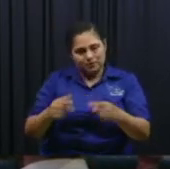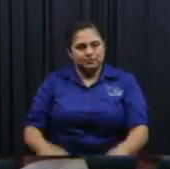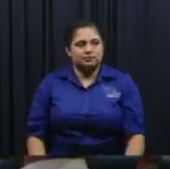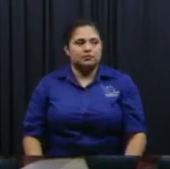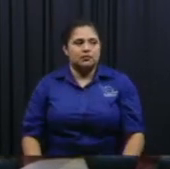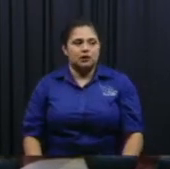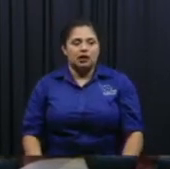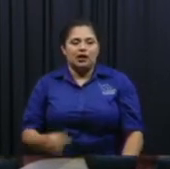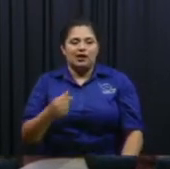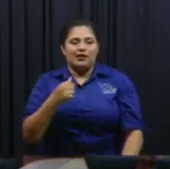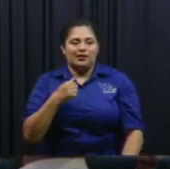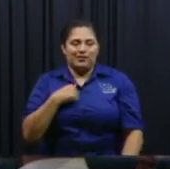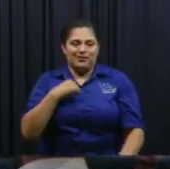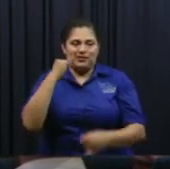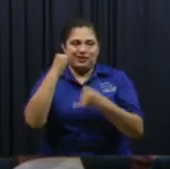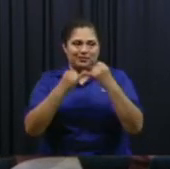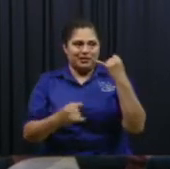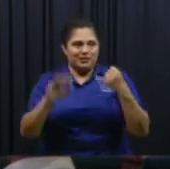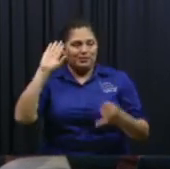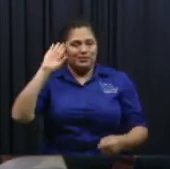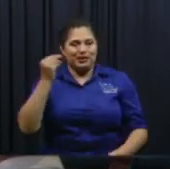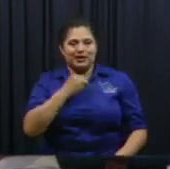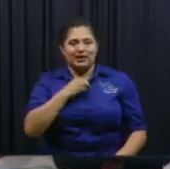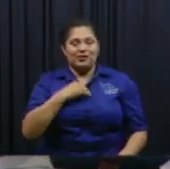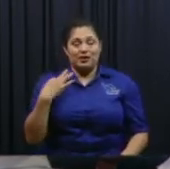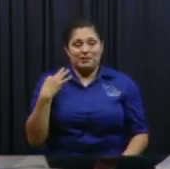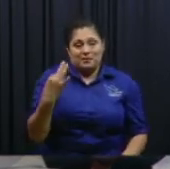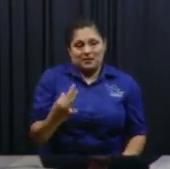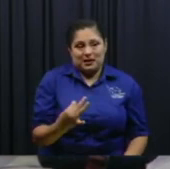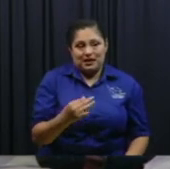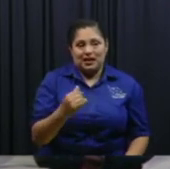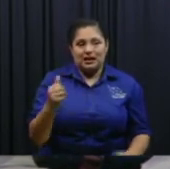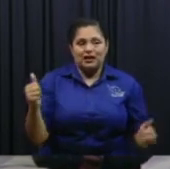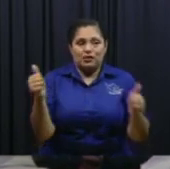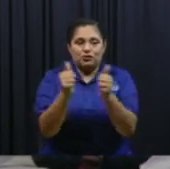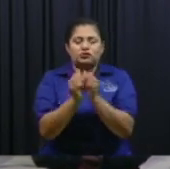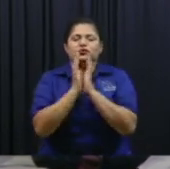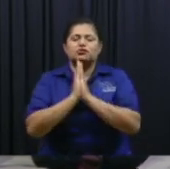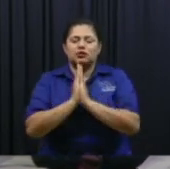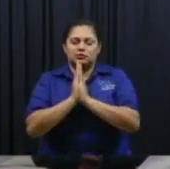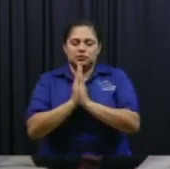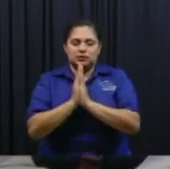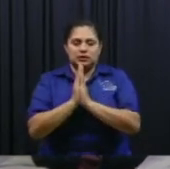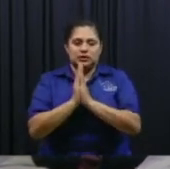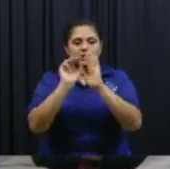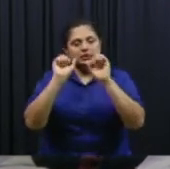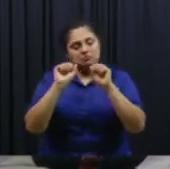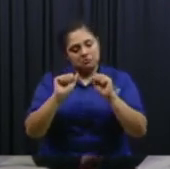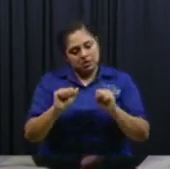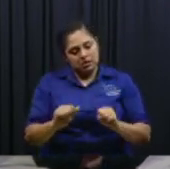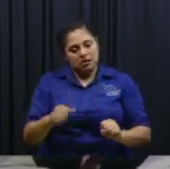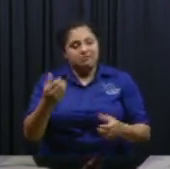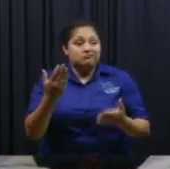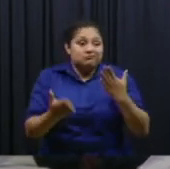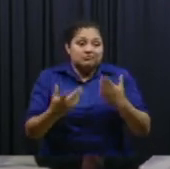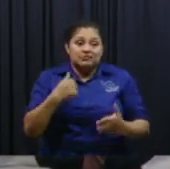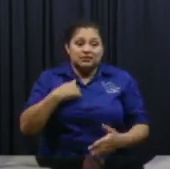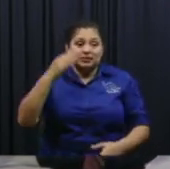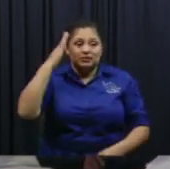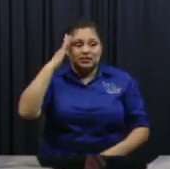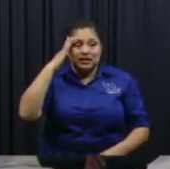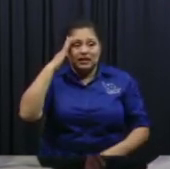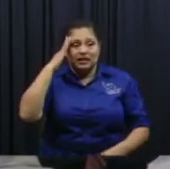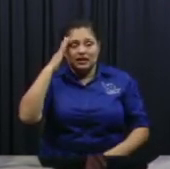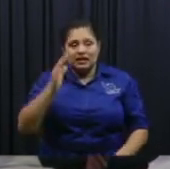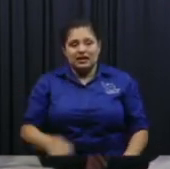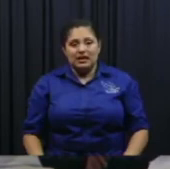lo voy a dejar en paz porque lo quiero invitar a que oremos juntos y que si es posible aunque yo sé que lo pasamos en el